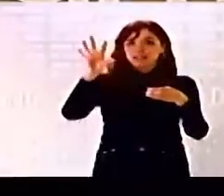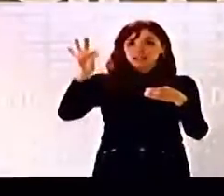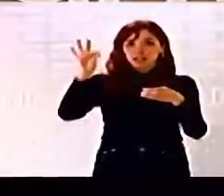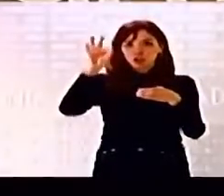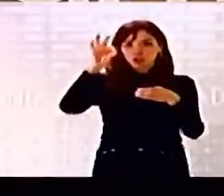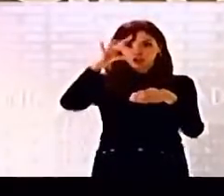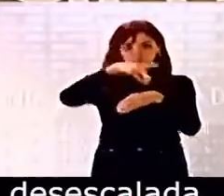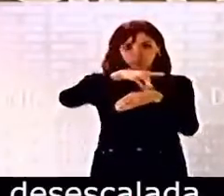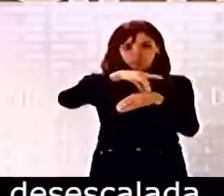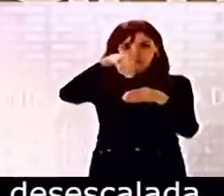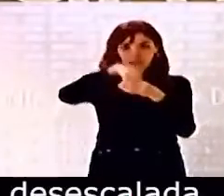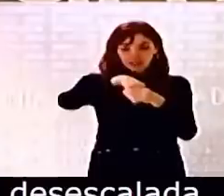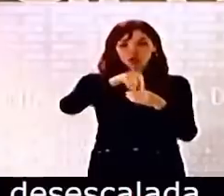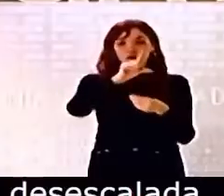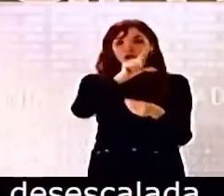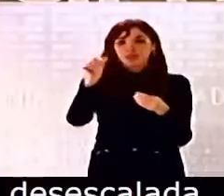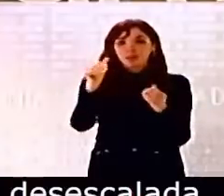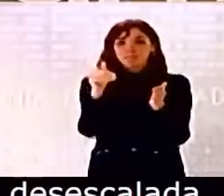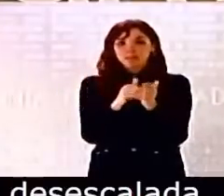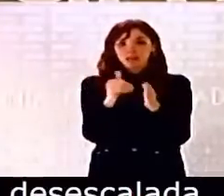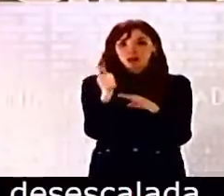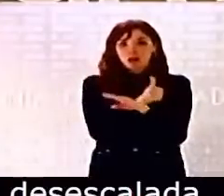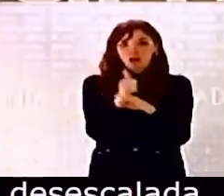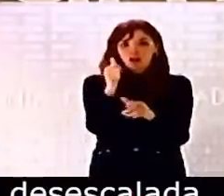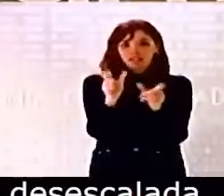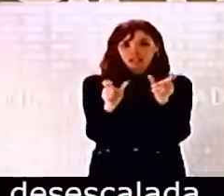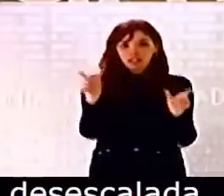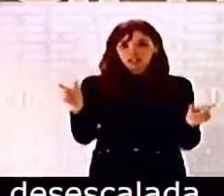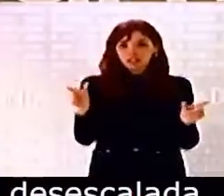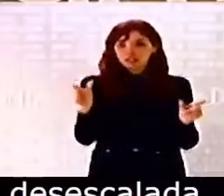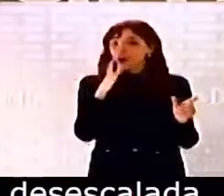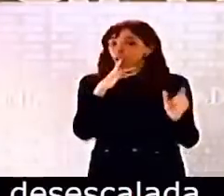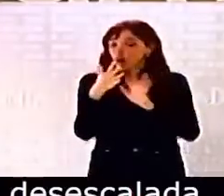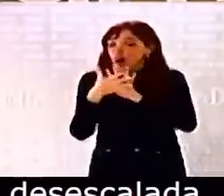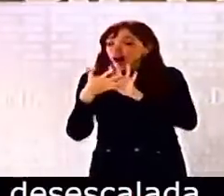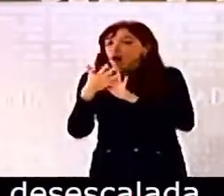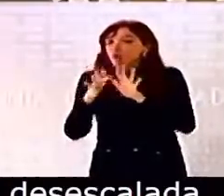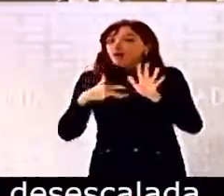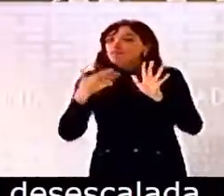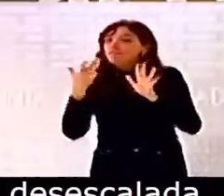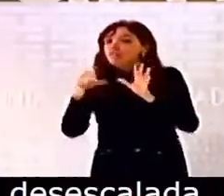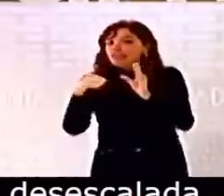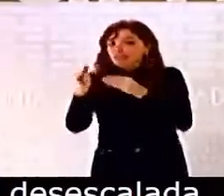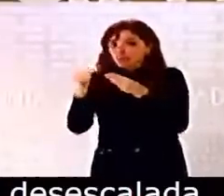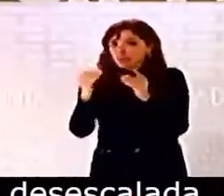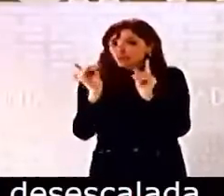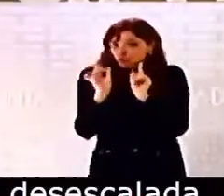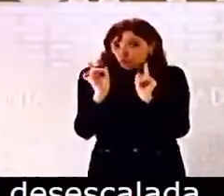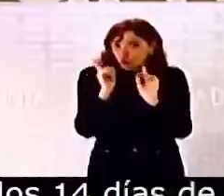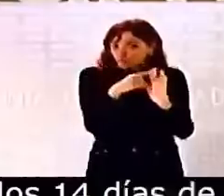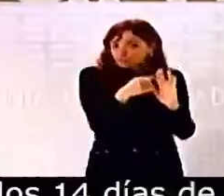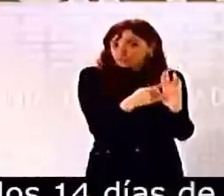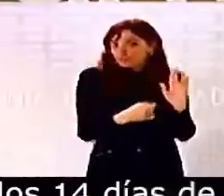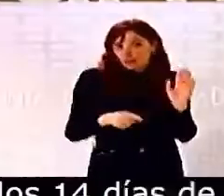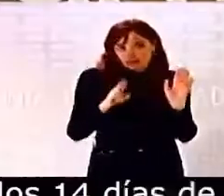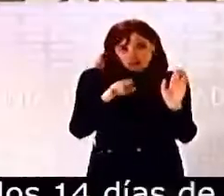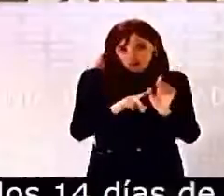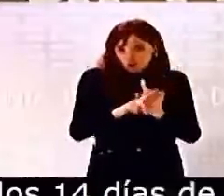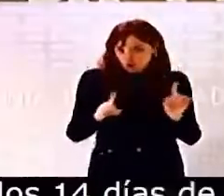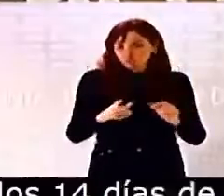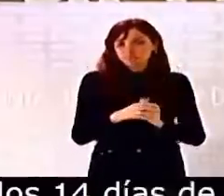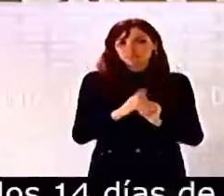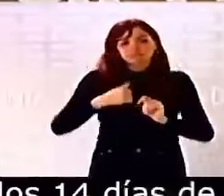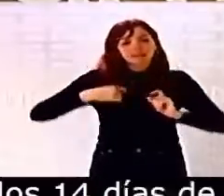100.000 habitantes. De momento vamos a hablar de flexibilizaciones, vamos a ver si somos capaces